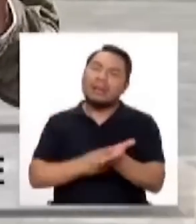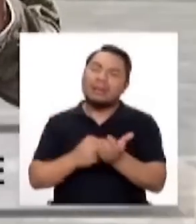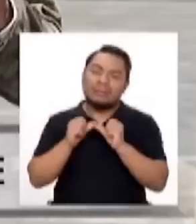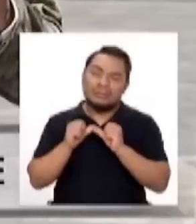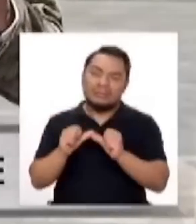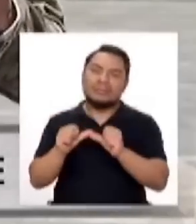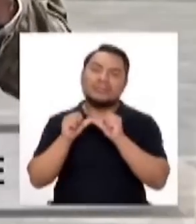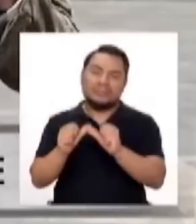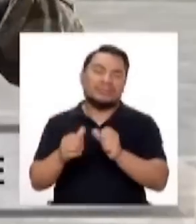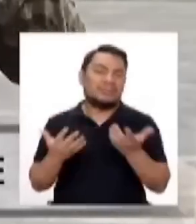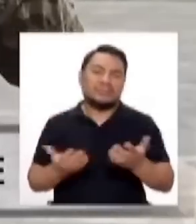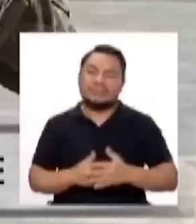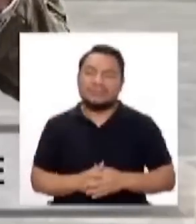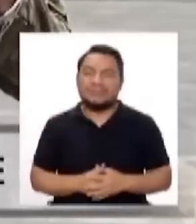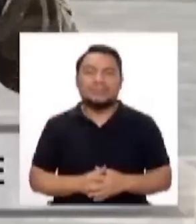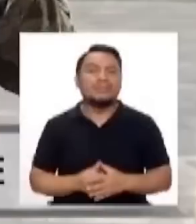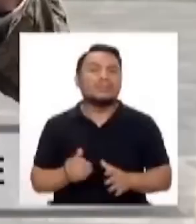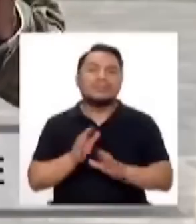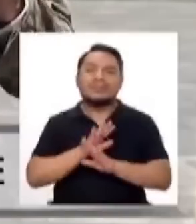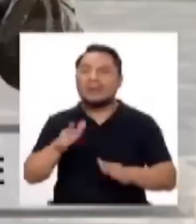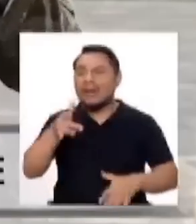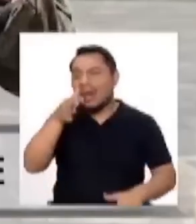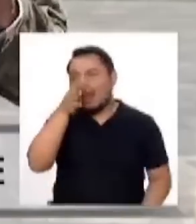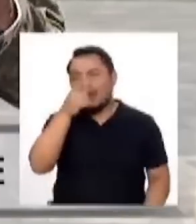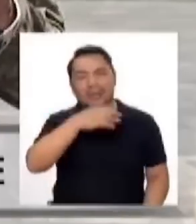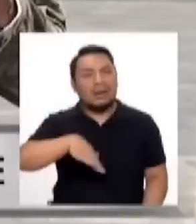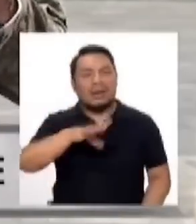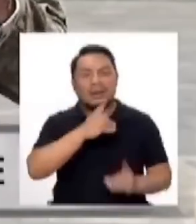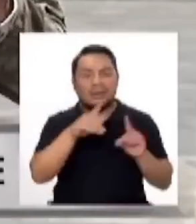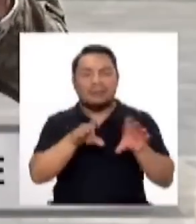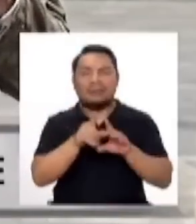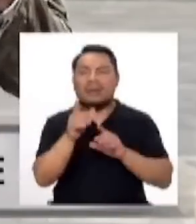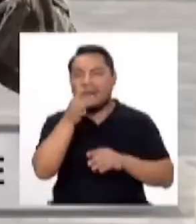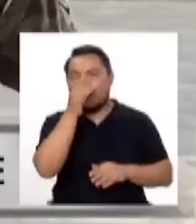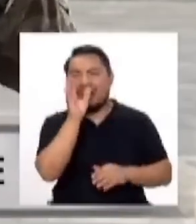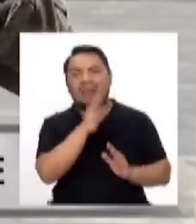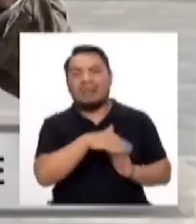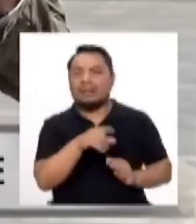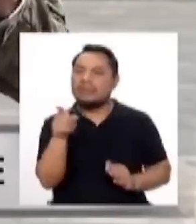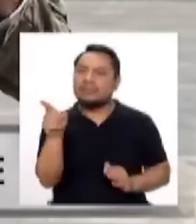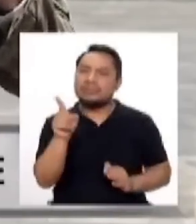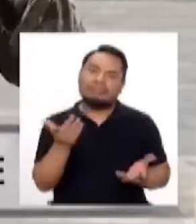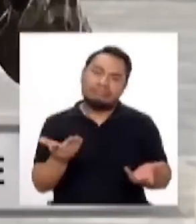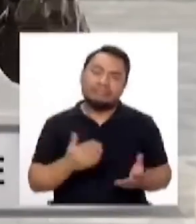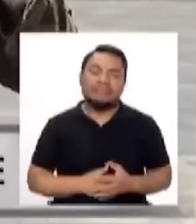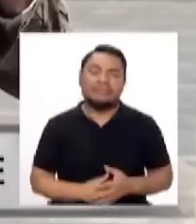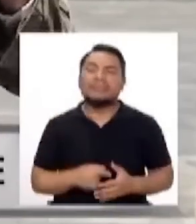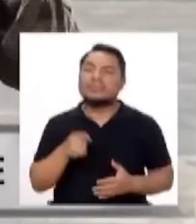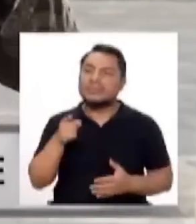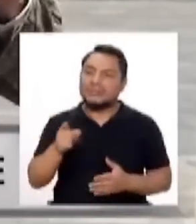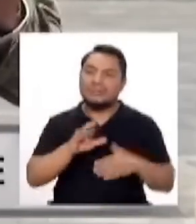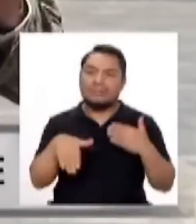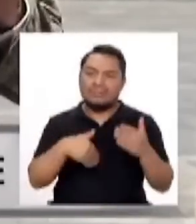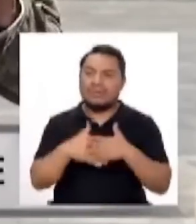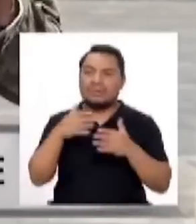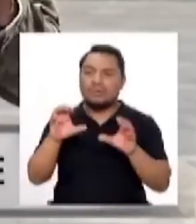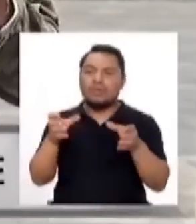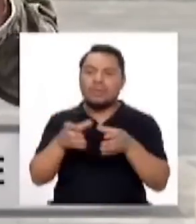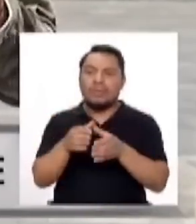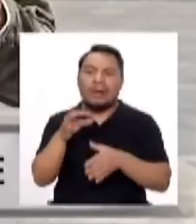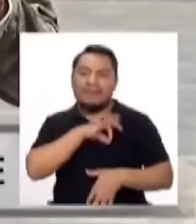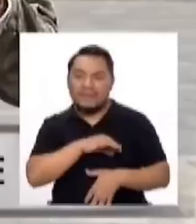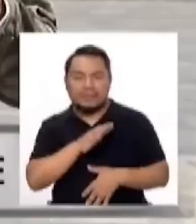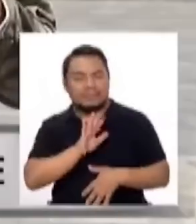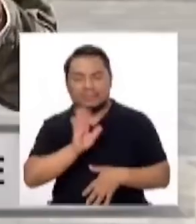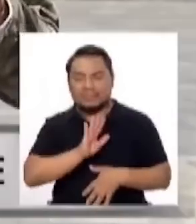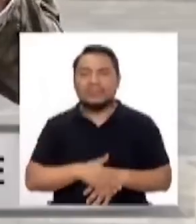subestimando, no se sigan burlando de la democracia y que paren sus intereses de grupo. El